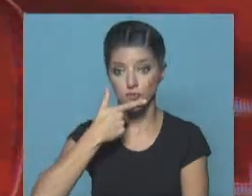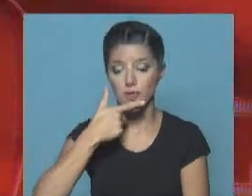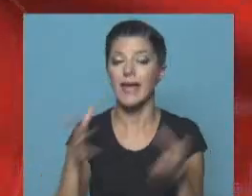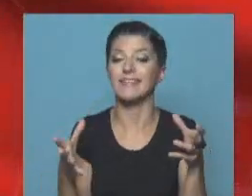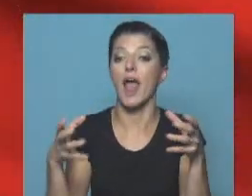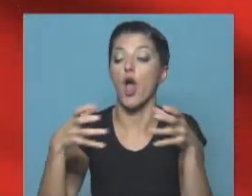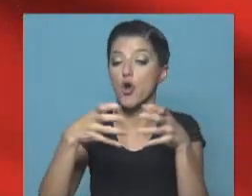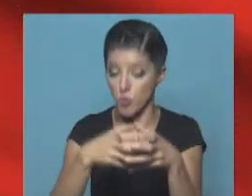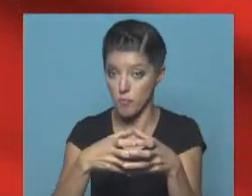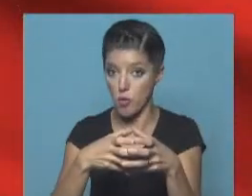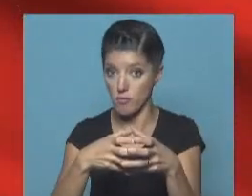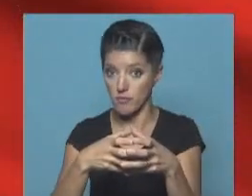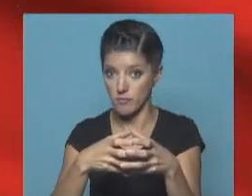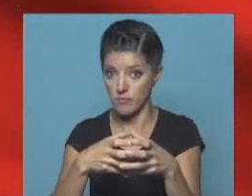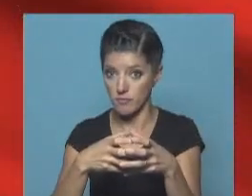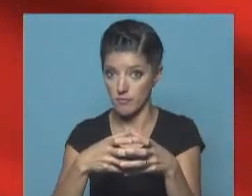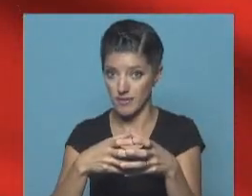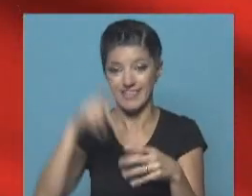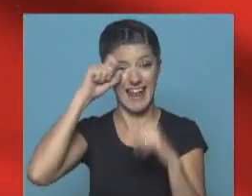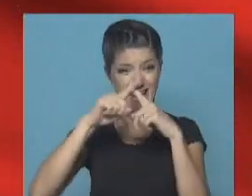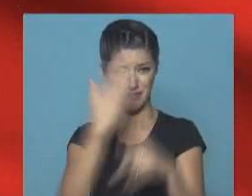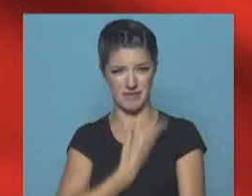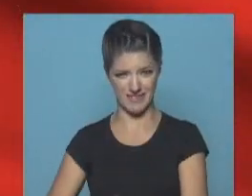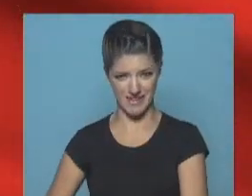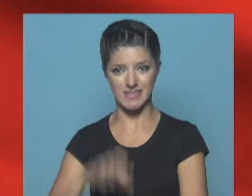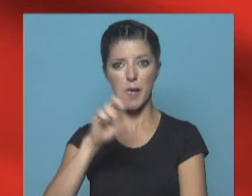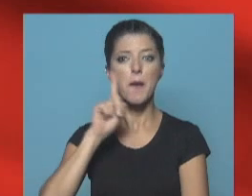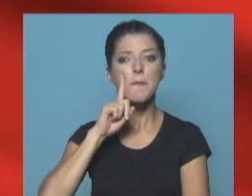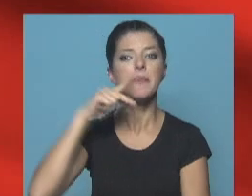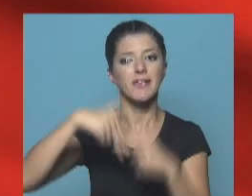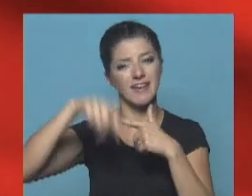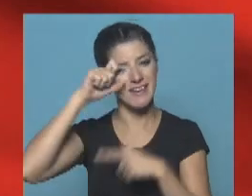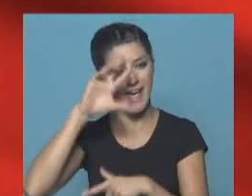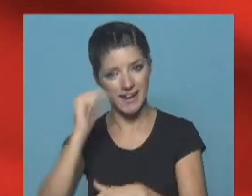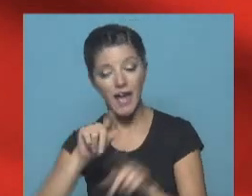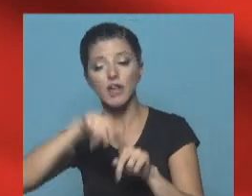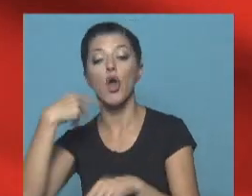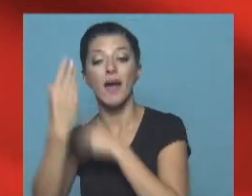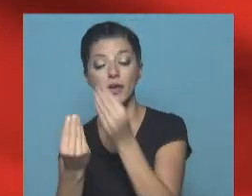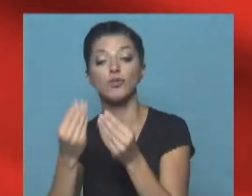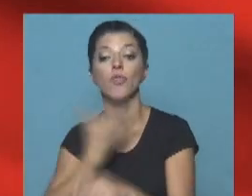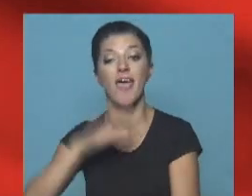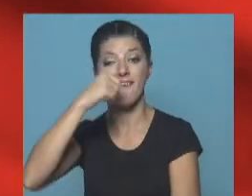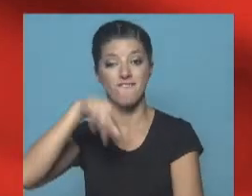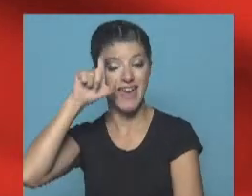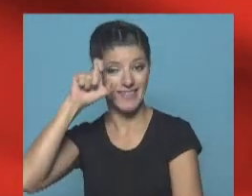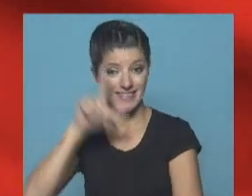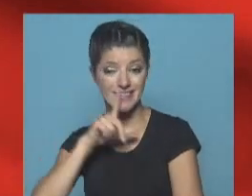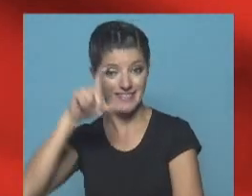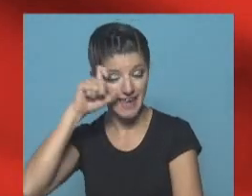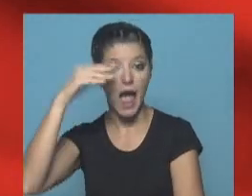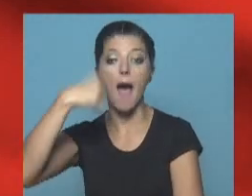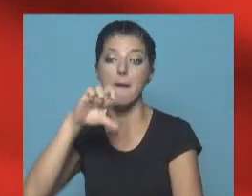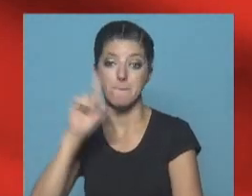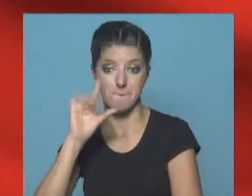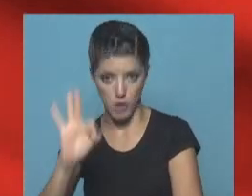coalición que que lleva en donde está el expresidente Piñera y los precandidatos del frente amplio les podemos contar Quiénes son esos candidatos en